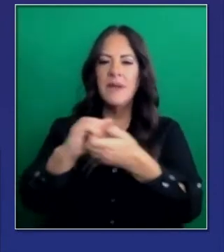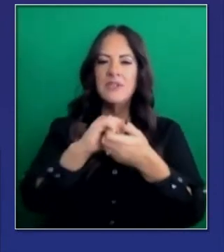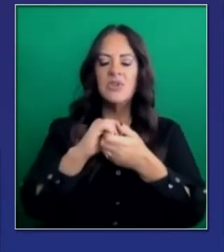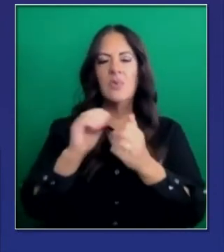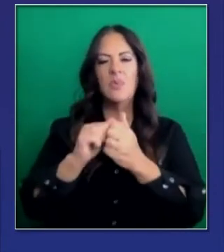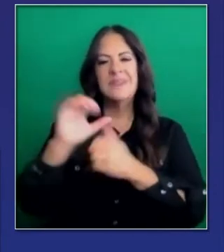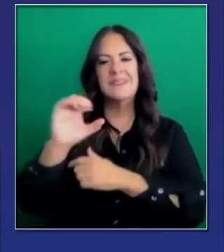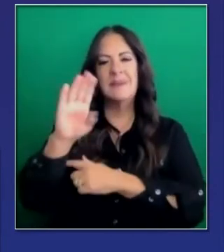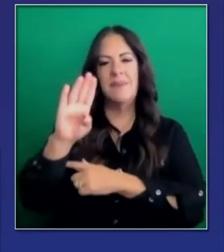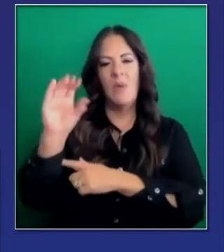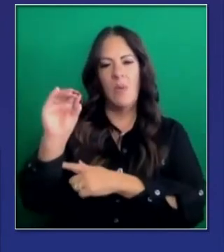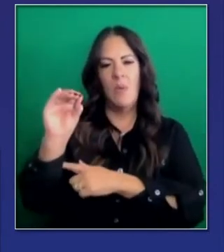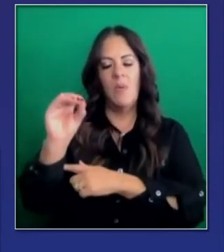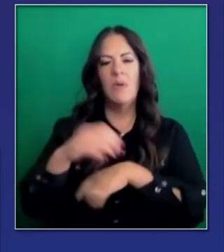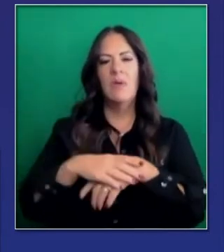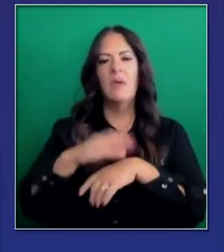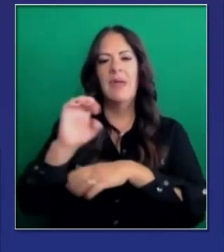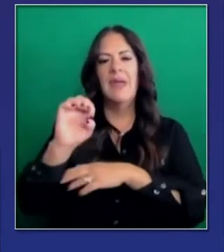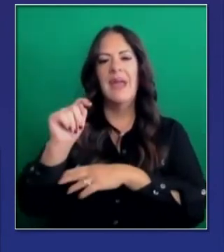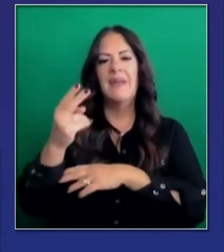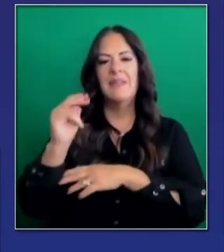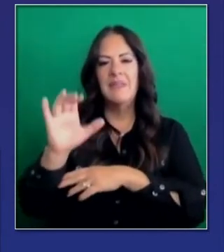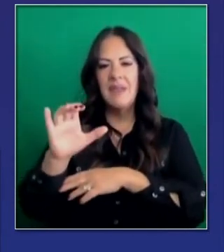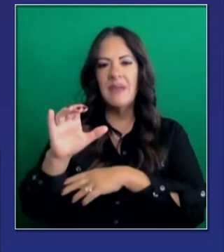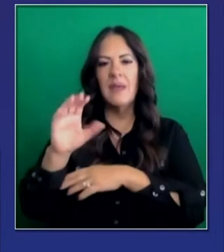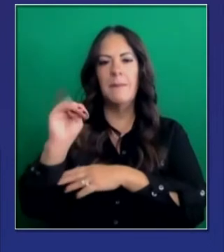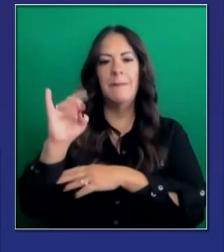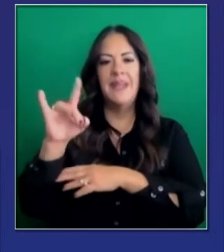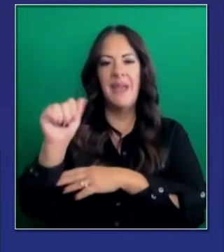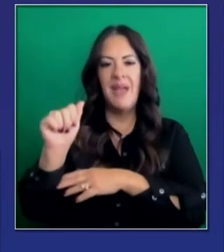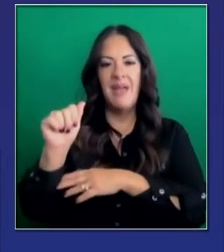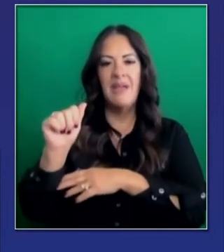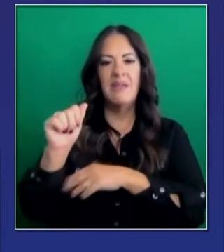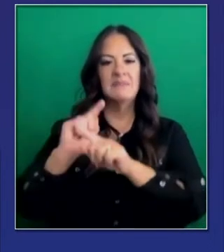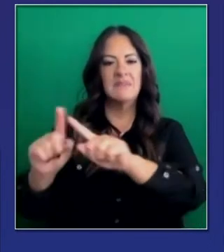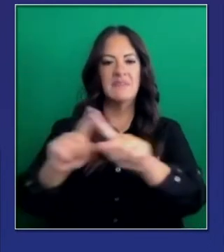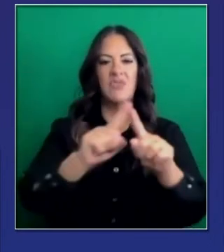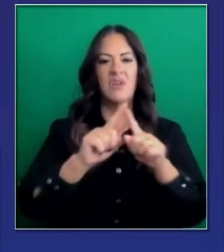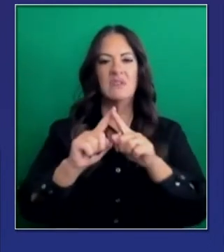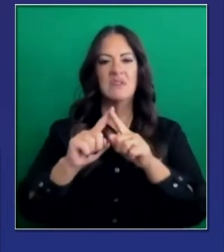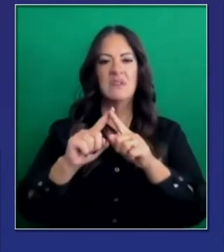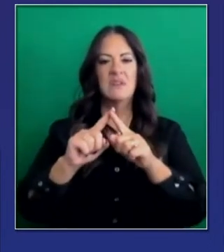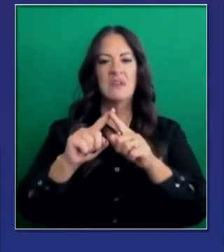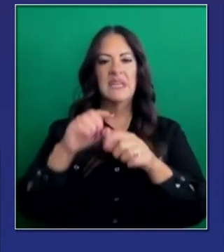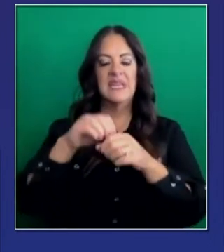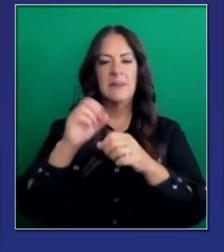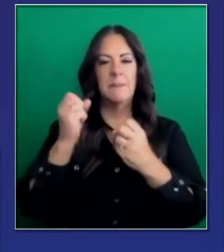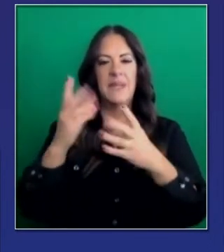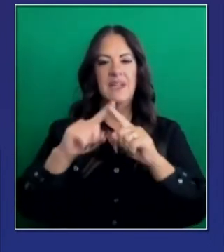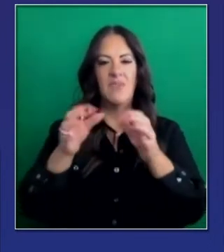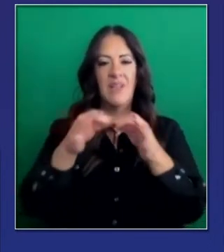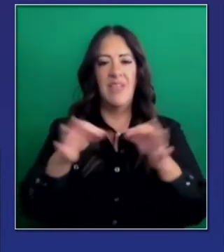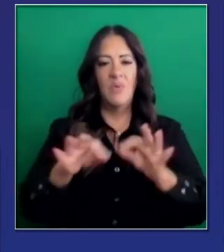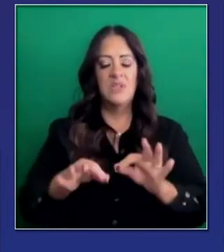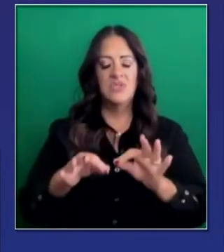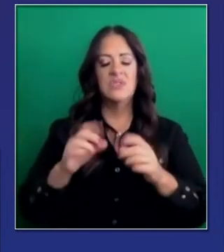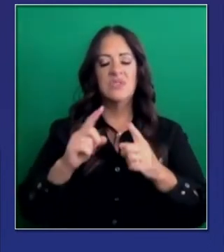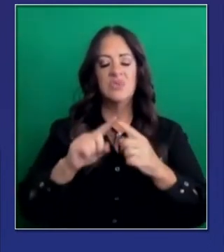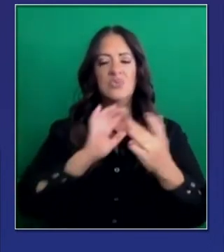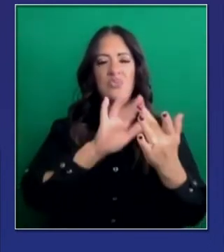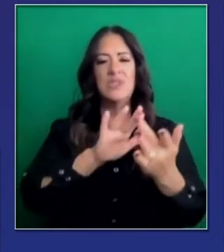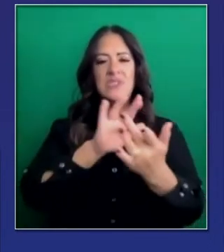colaboradores con las organizaciones no gubernamentales de modo que es un esfuerzo sustancial en este